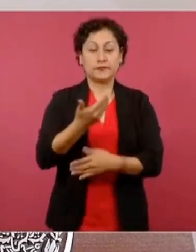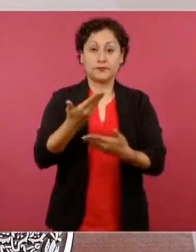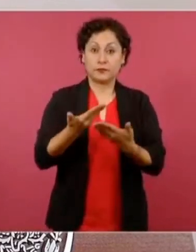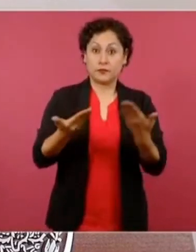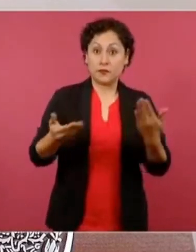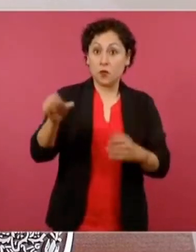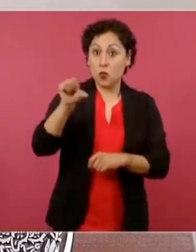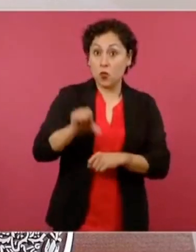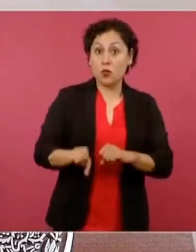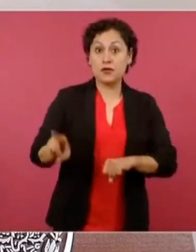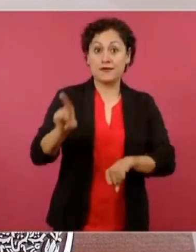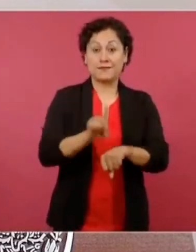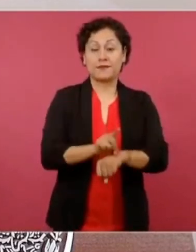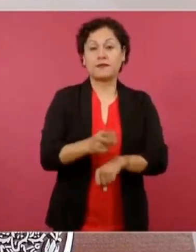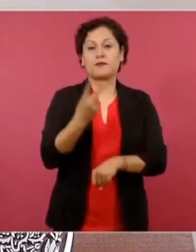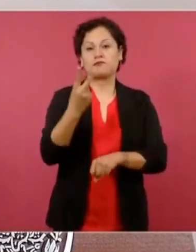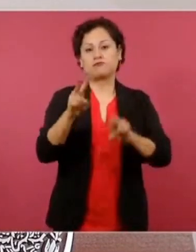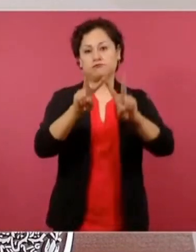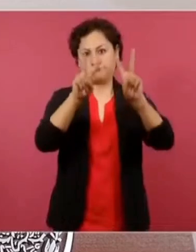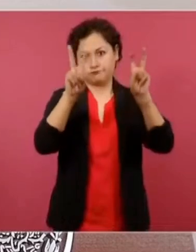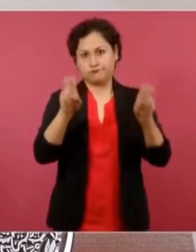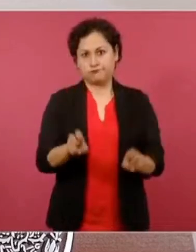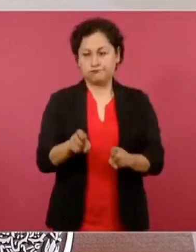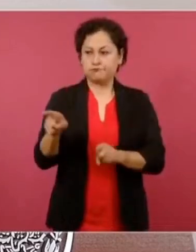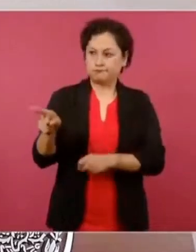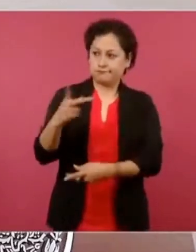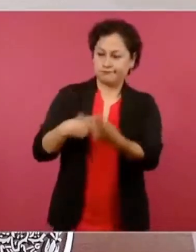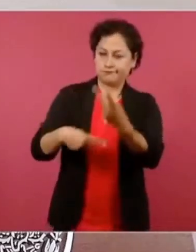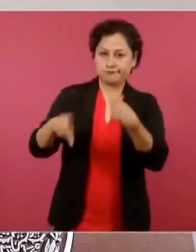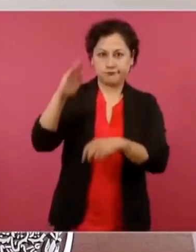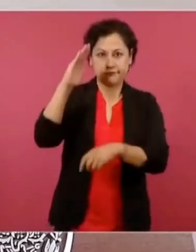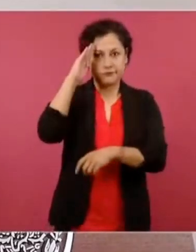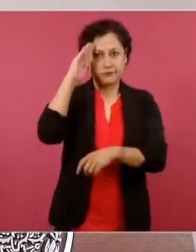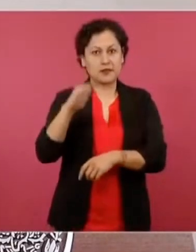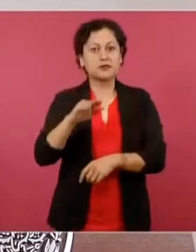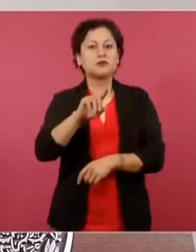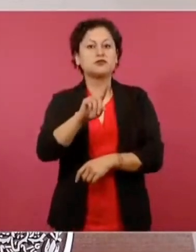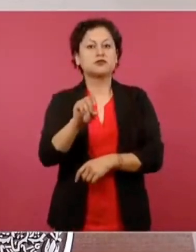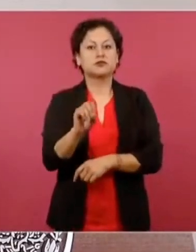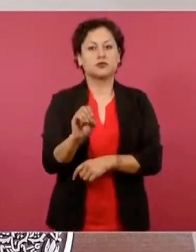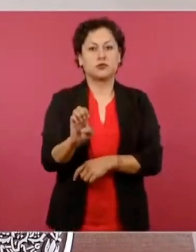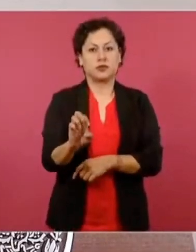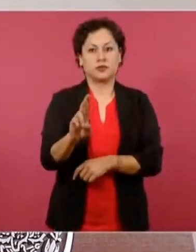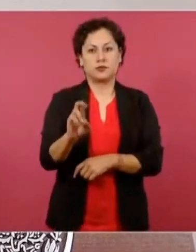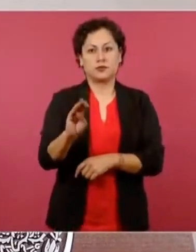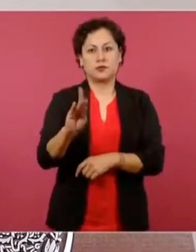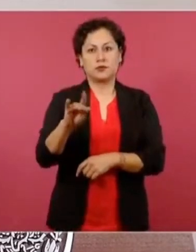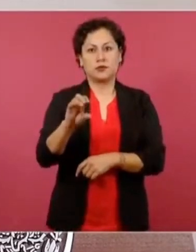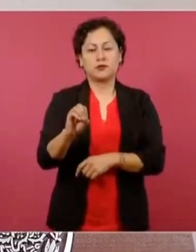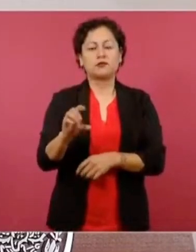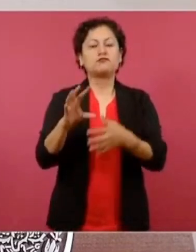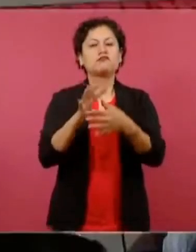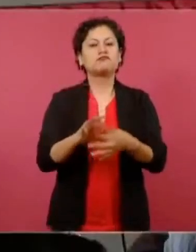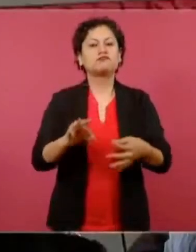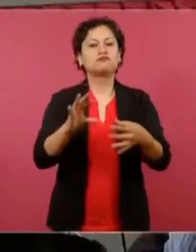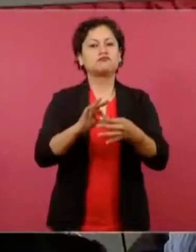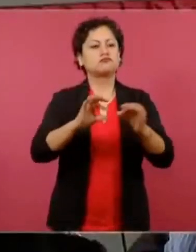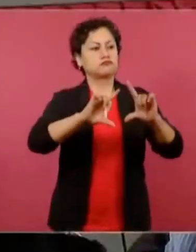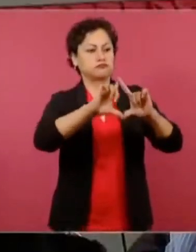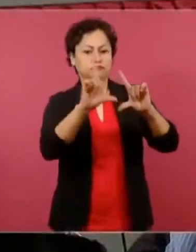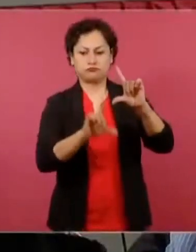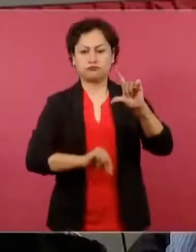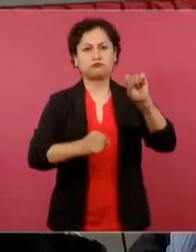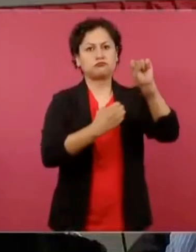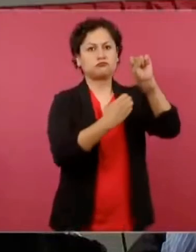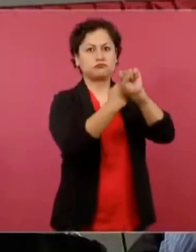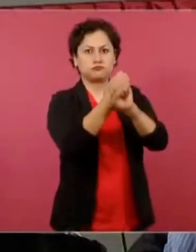con la participación del maestro Zoé Robledo en los 32 estados que han sido